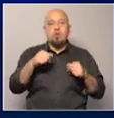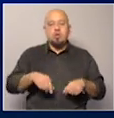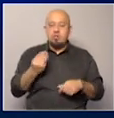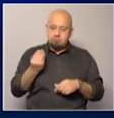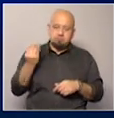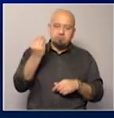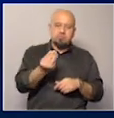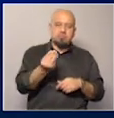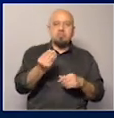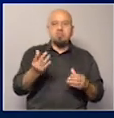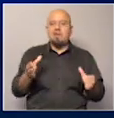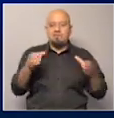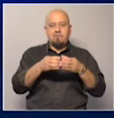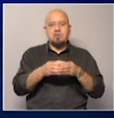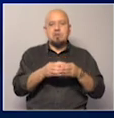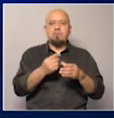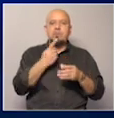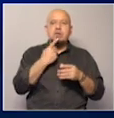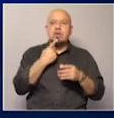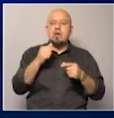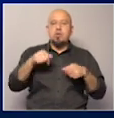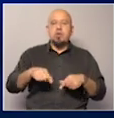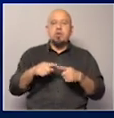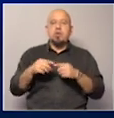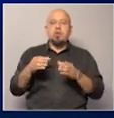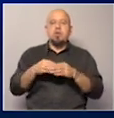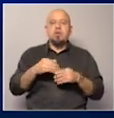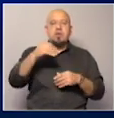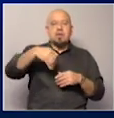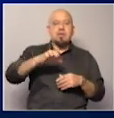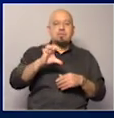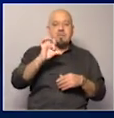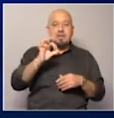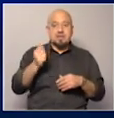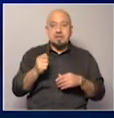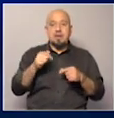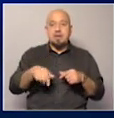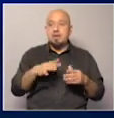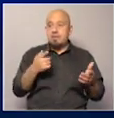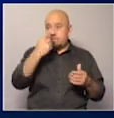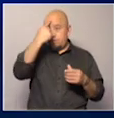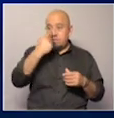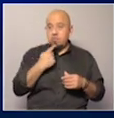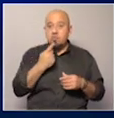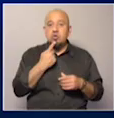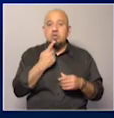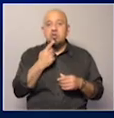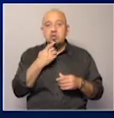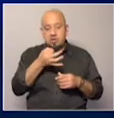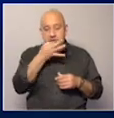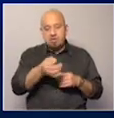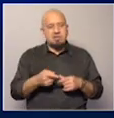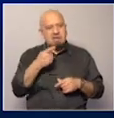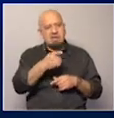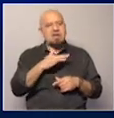constituye como la fuerza de oposición que va a tener arce es carlos meza justamente el mismo político que también acusó de fraude electoral